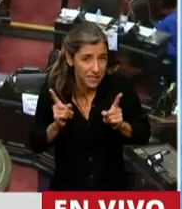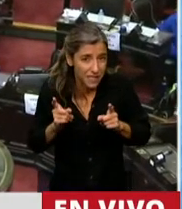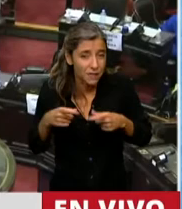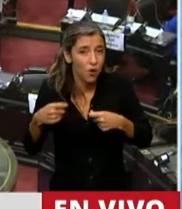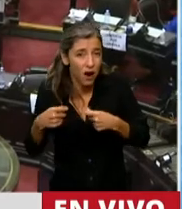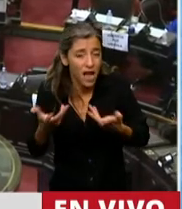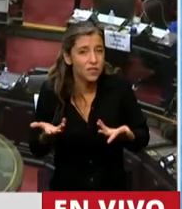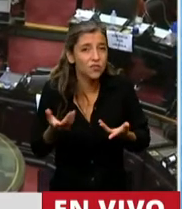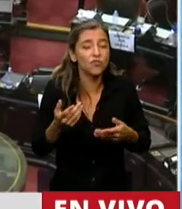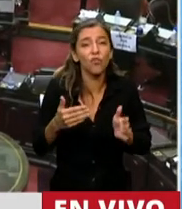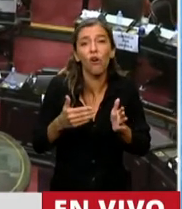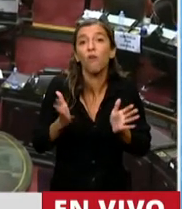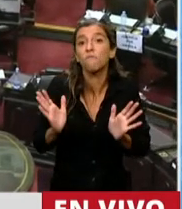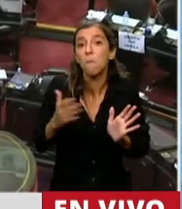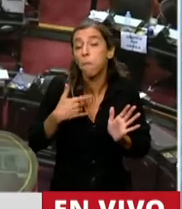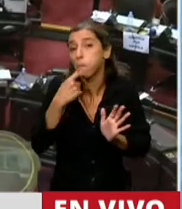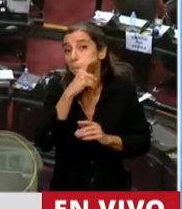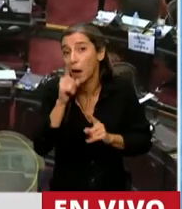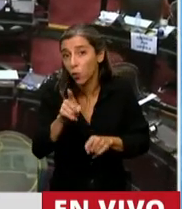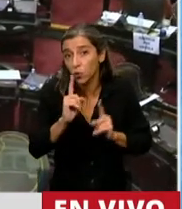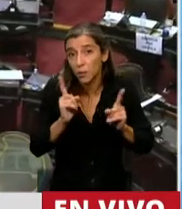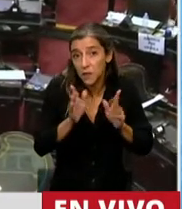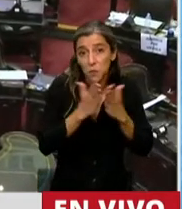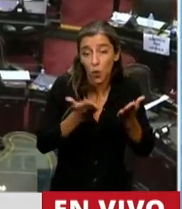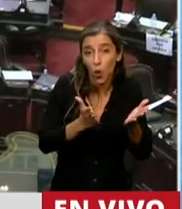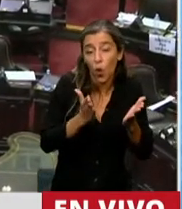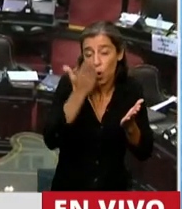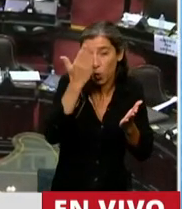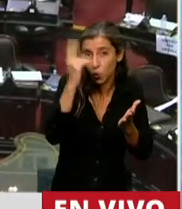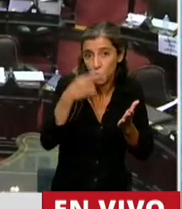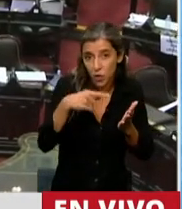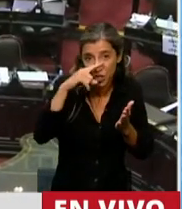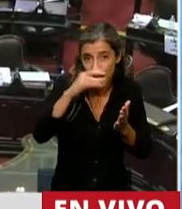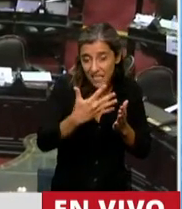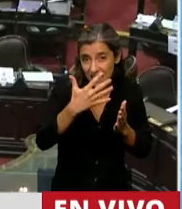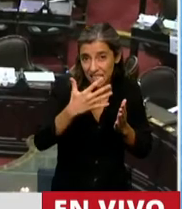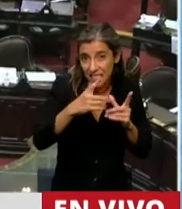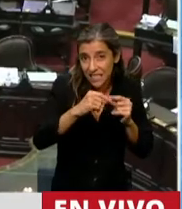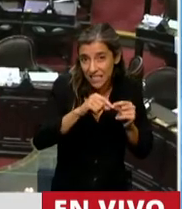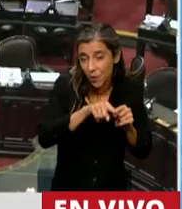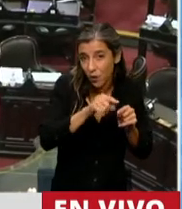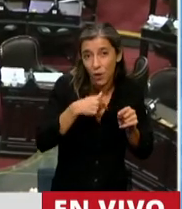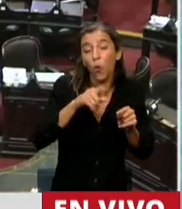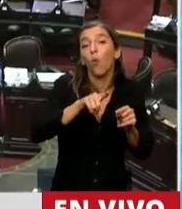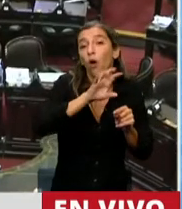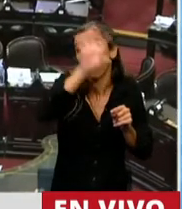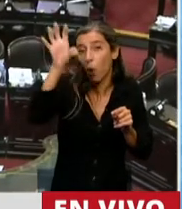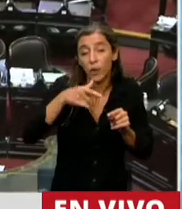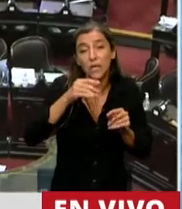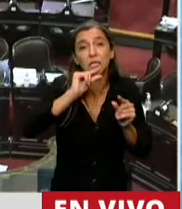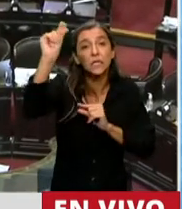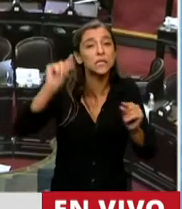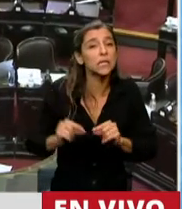artículo 75, inciso 2, de ser coparticipable con las provincias. No dice en el texto del